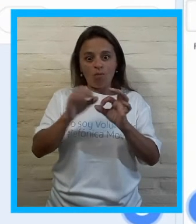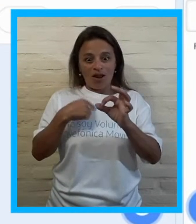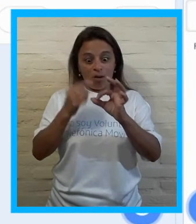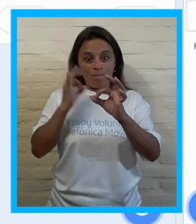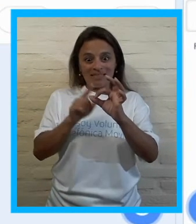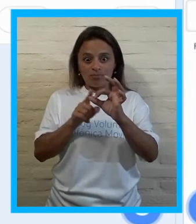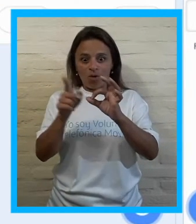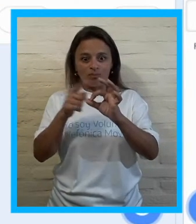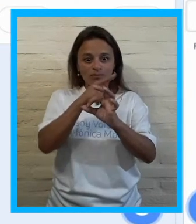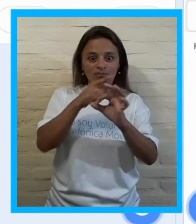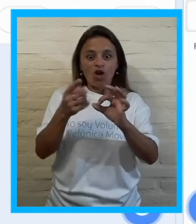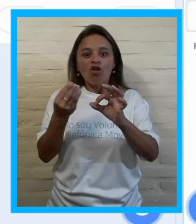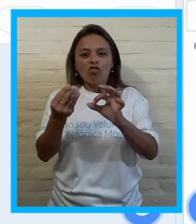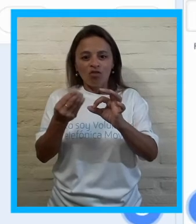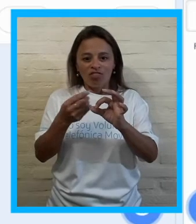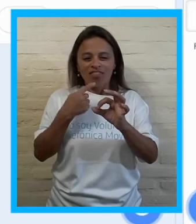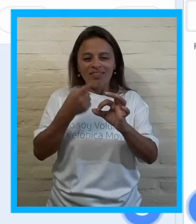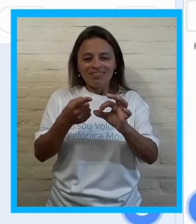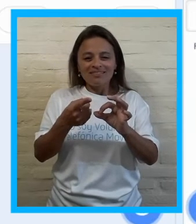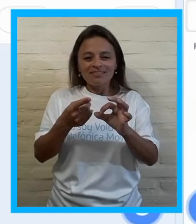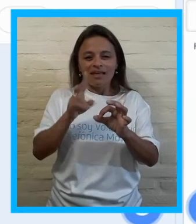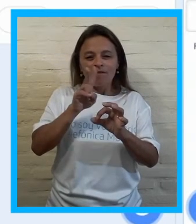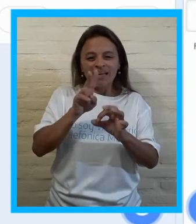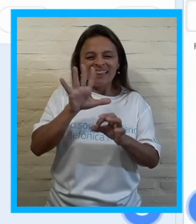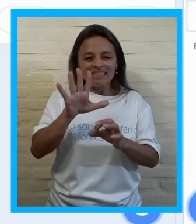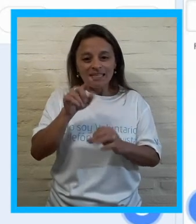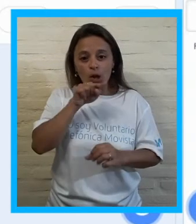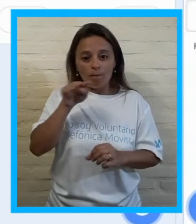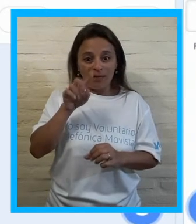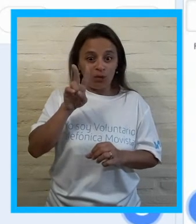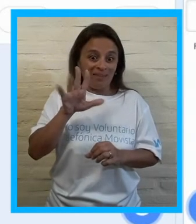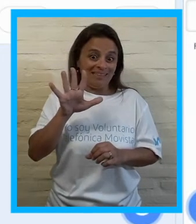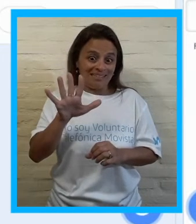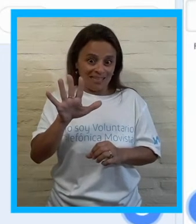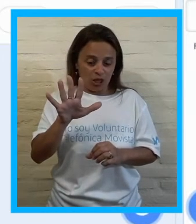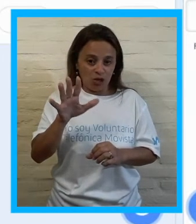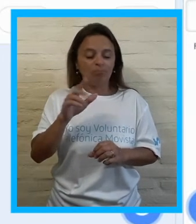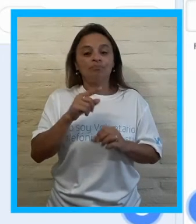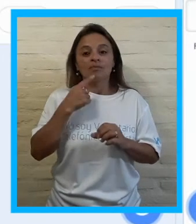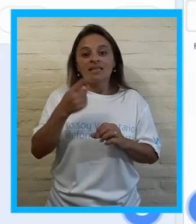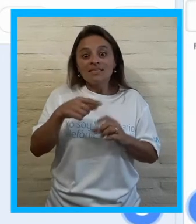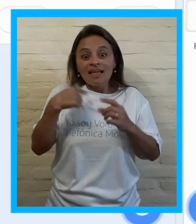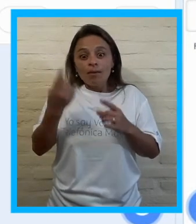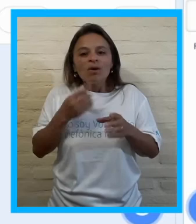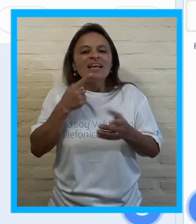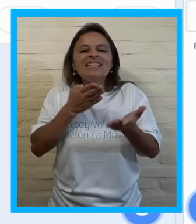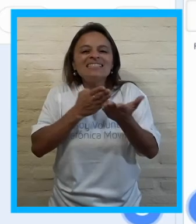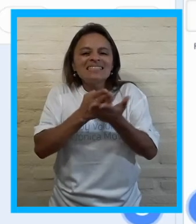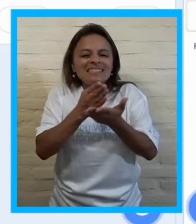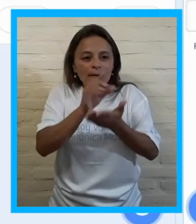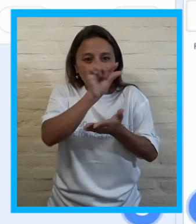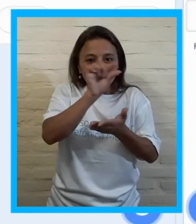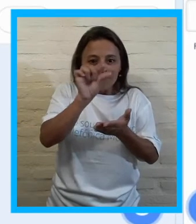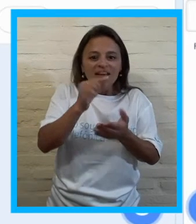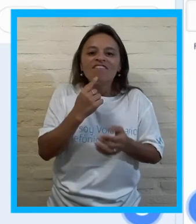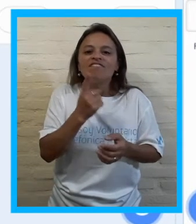darle un poco de direccionamiento aleatorio voy a poner entre 25 y menos 25. Después queremos que por siempre se